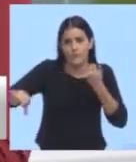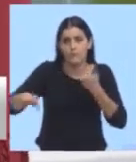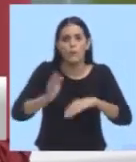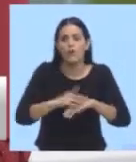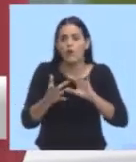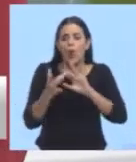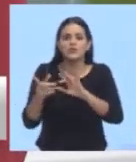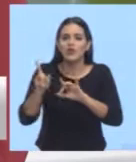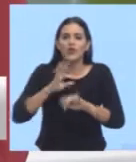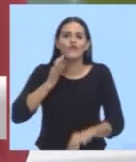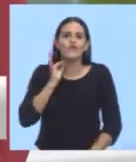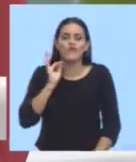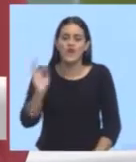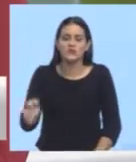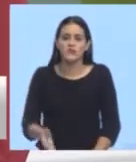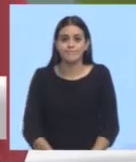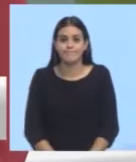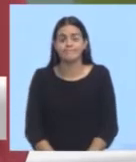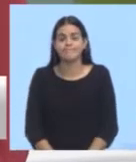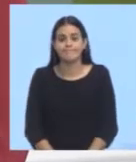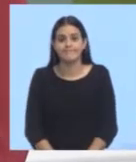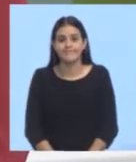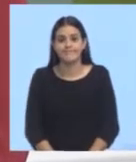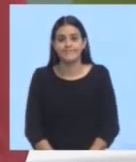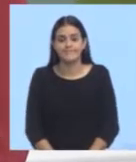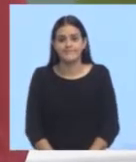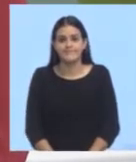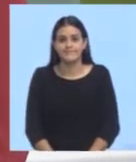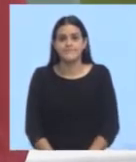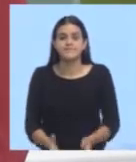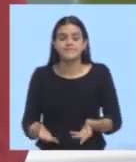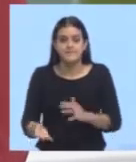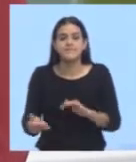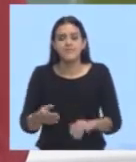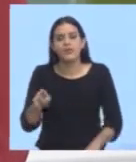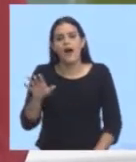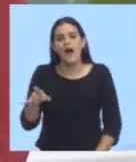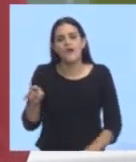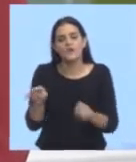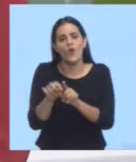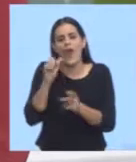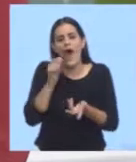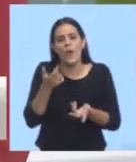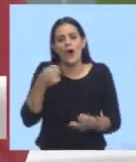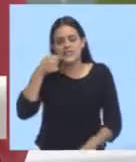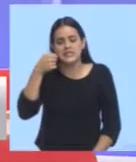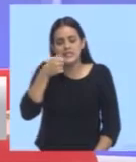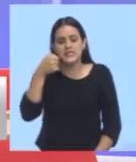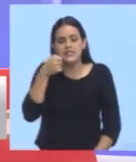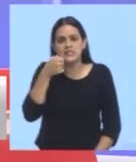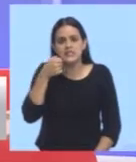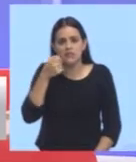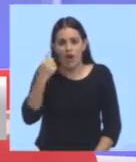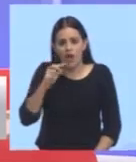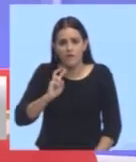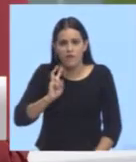contacto con las otras personas de la casa entonces también este eso ocurre con el agua cuando tú te cepillan los dientes si tiene el virus